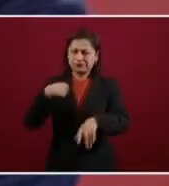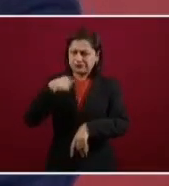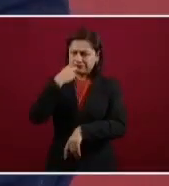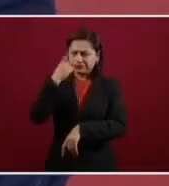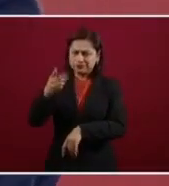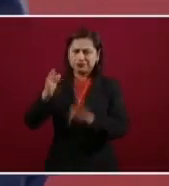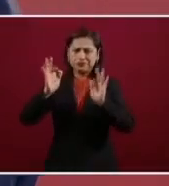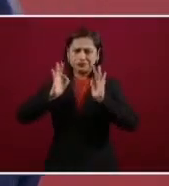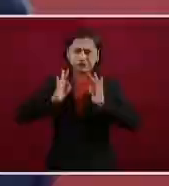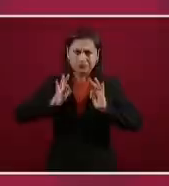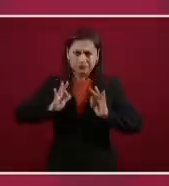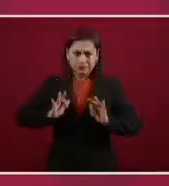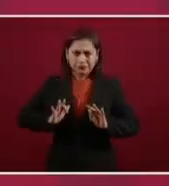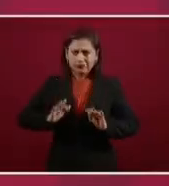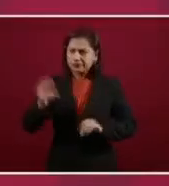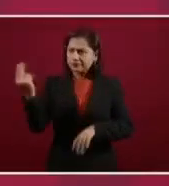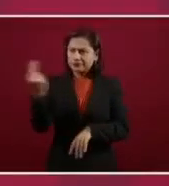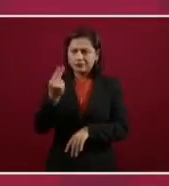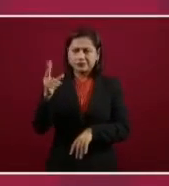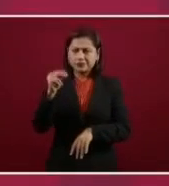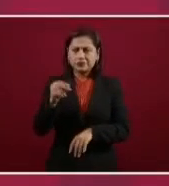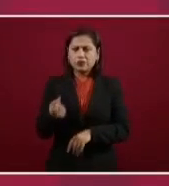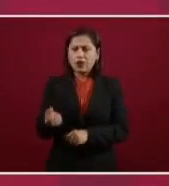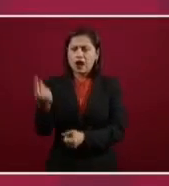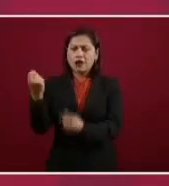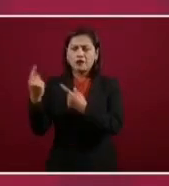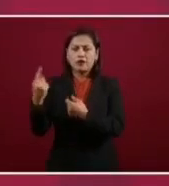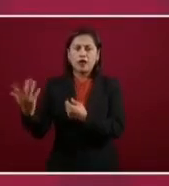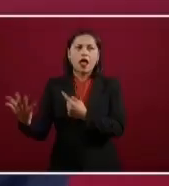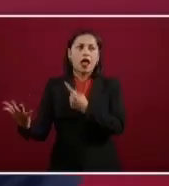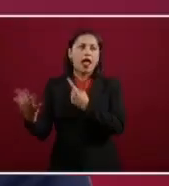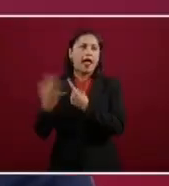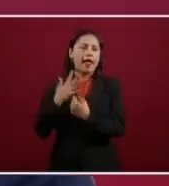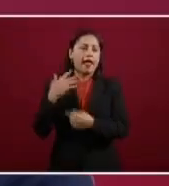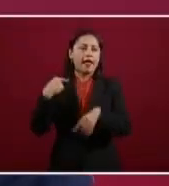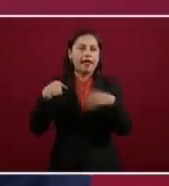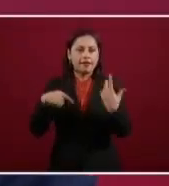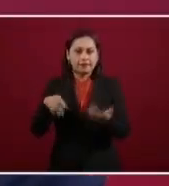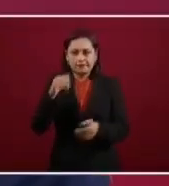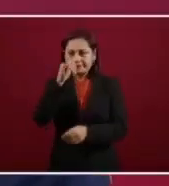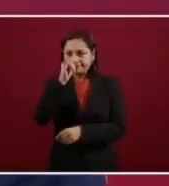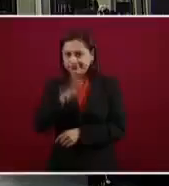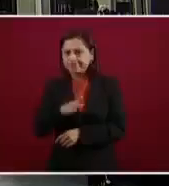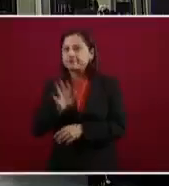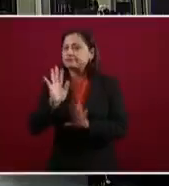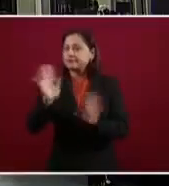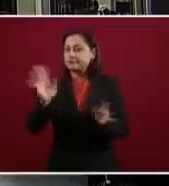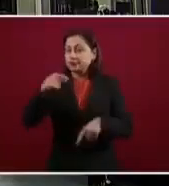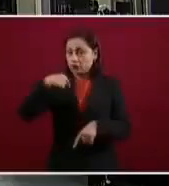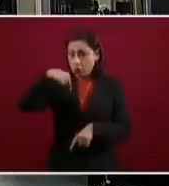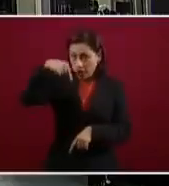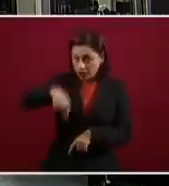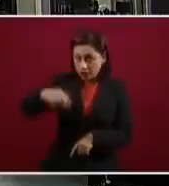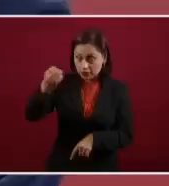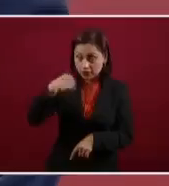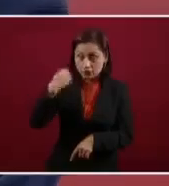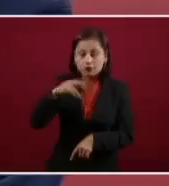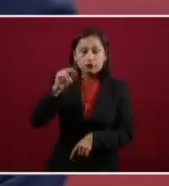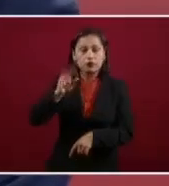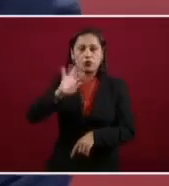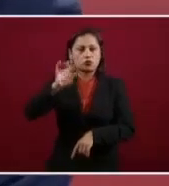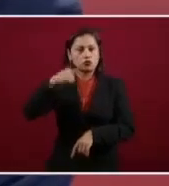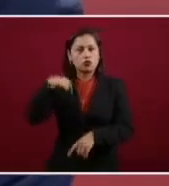se me lanzaron con todo y no lo dije aquí lo fui a decir allá